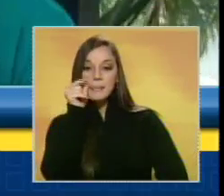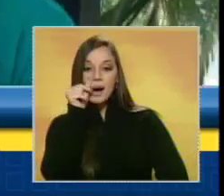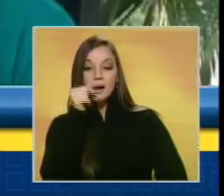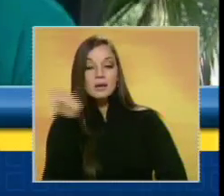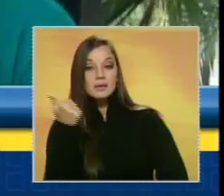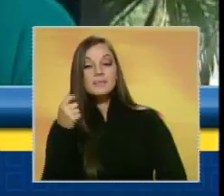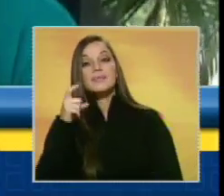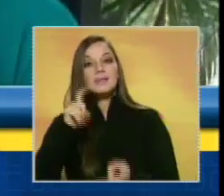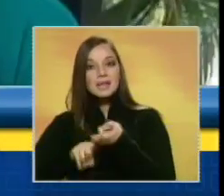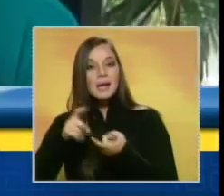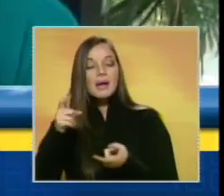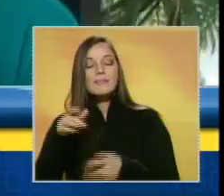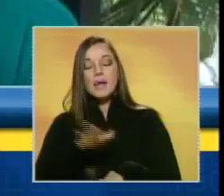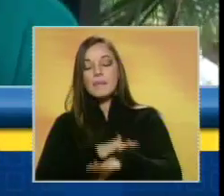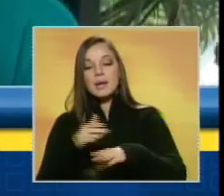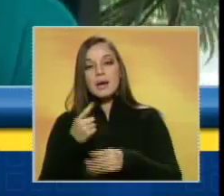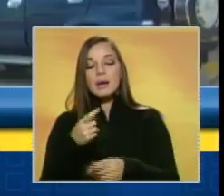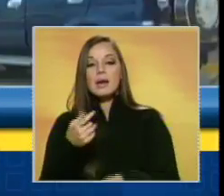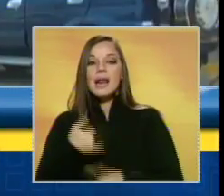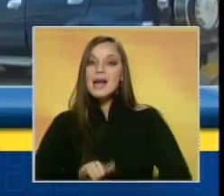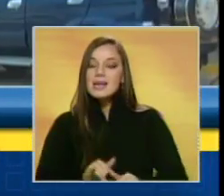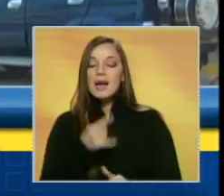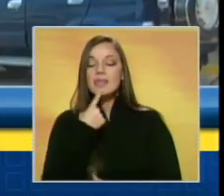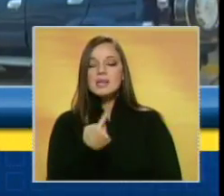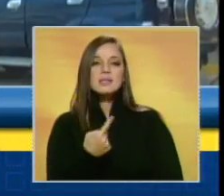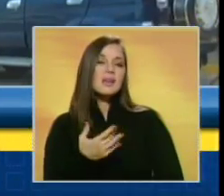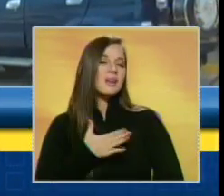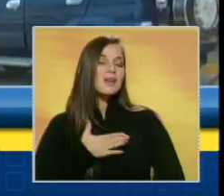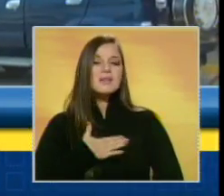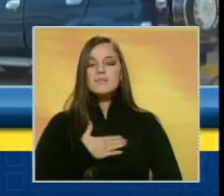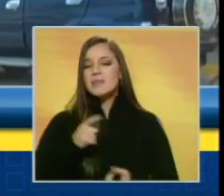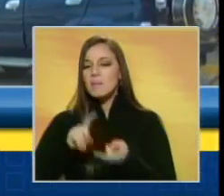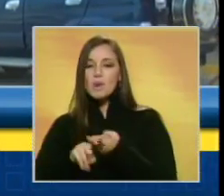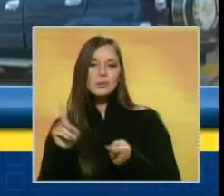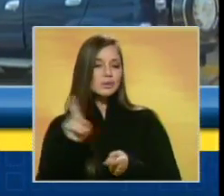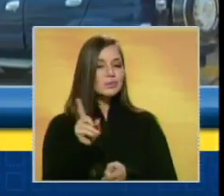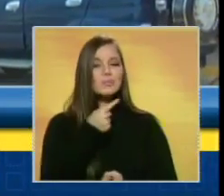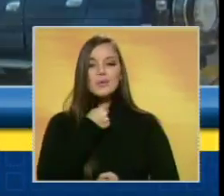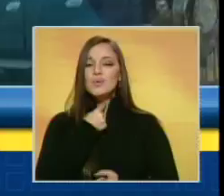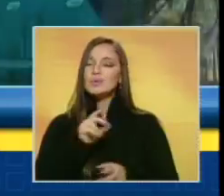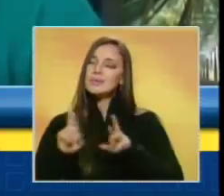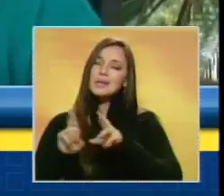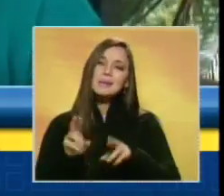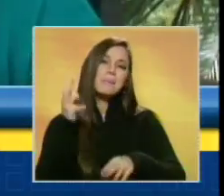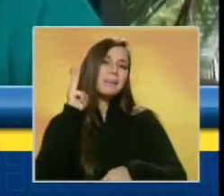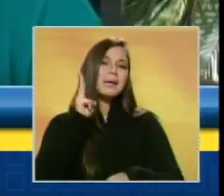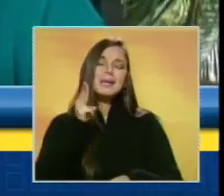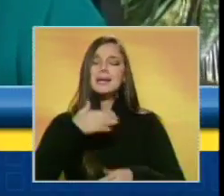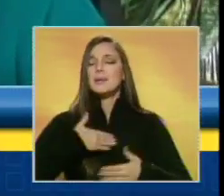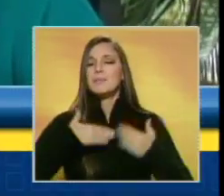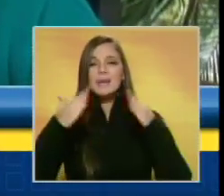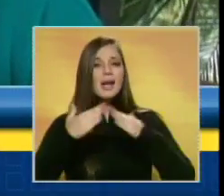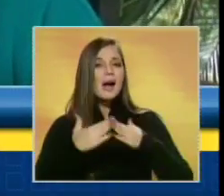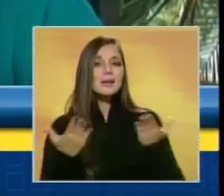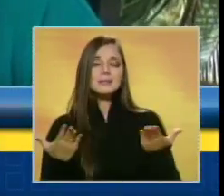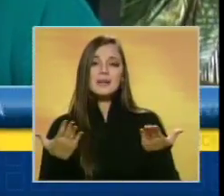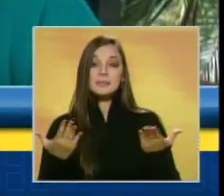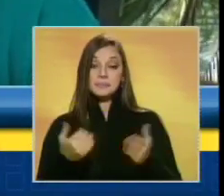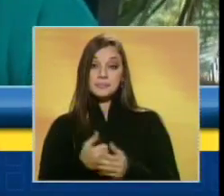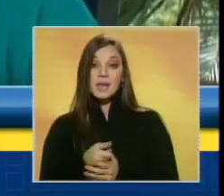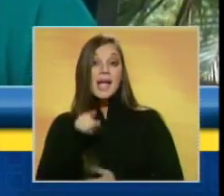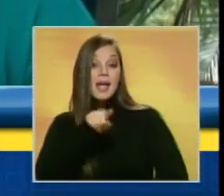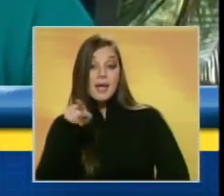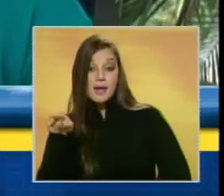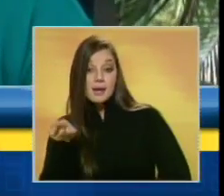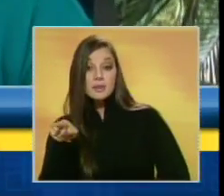Noriega, informó que su hija ya le había manifestado que su relación no marchaba bien y que corría peligro en su casa. Ya ellos tenían problemas